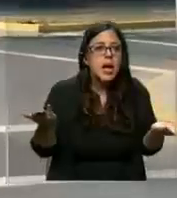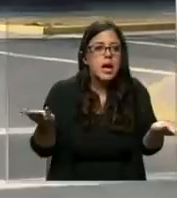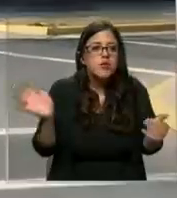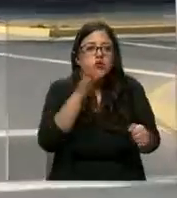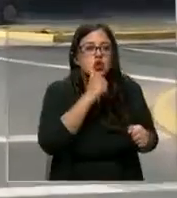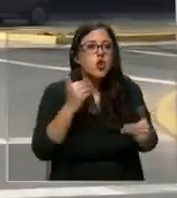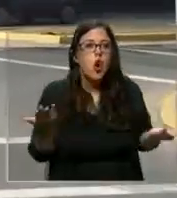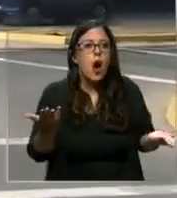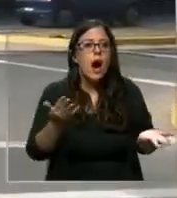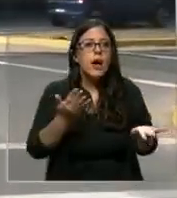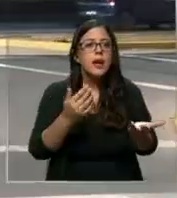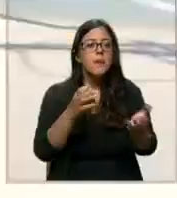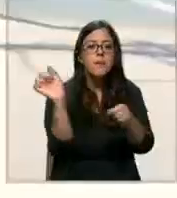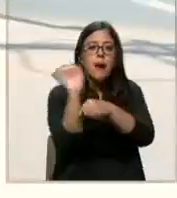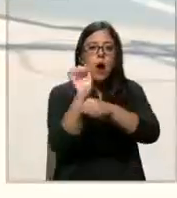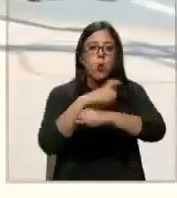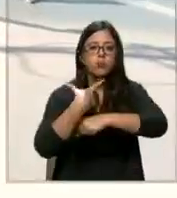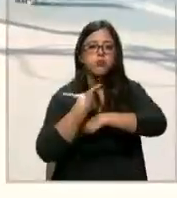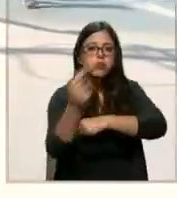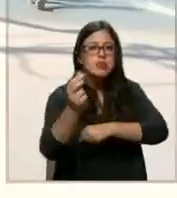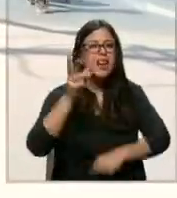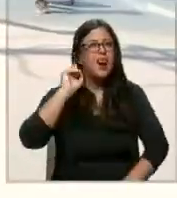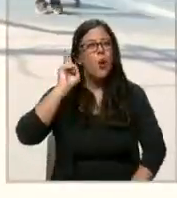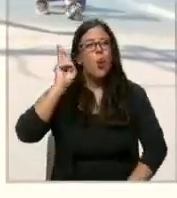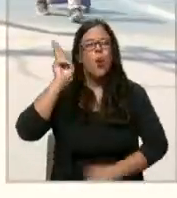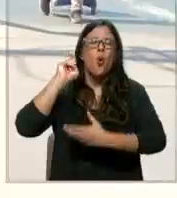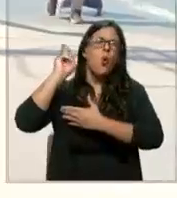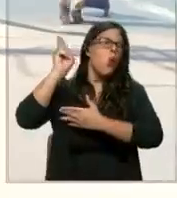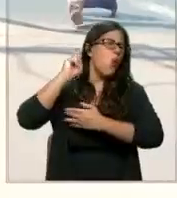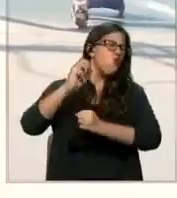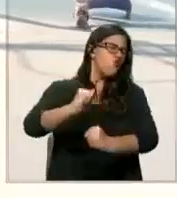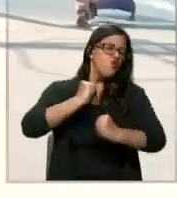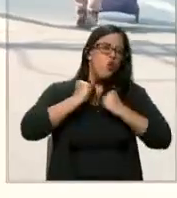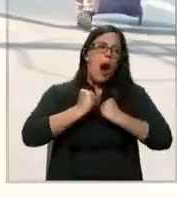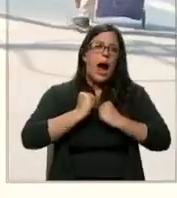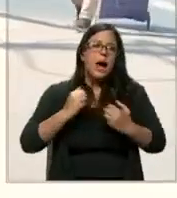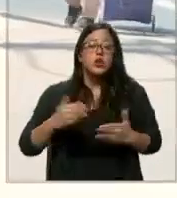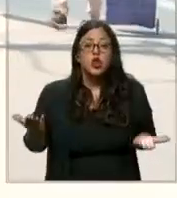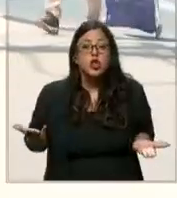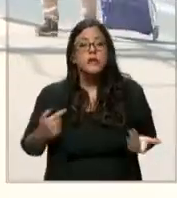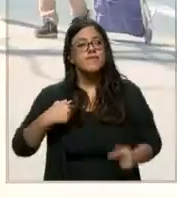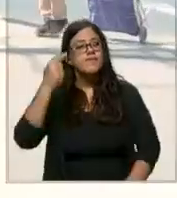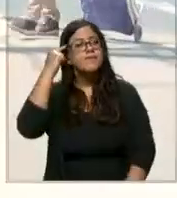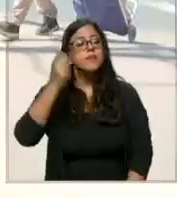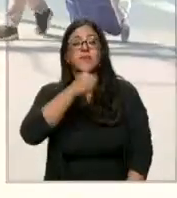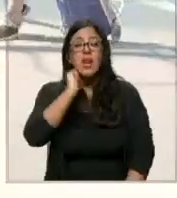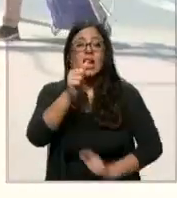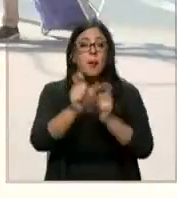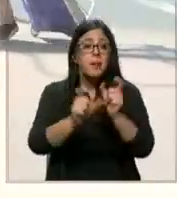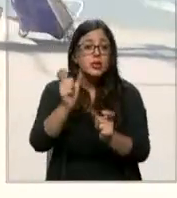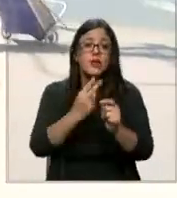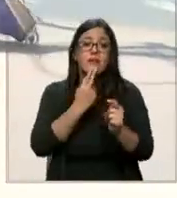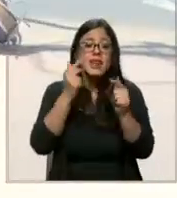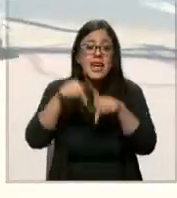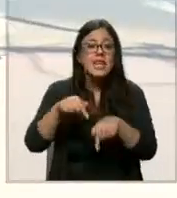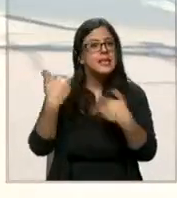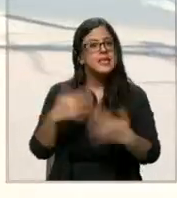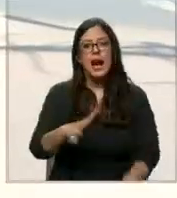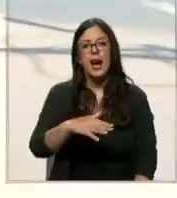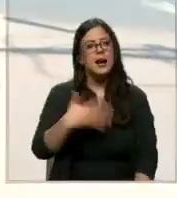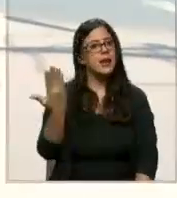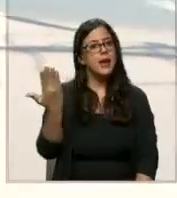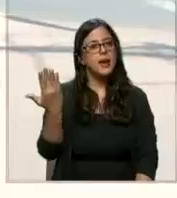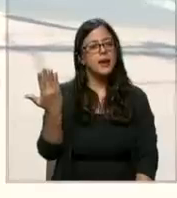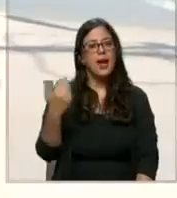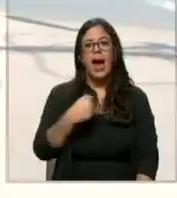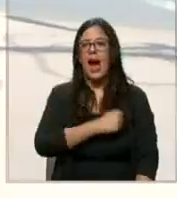andan a alta velocidad y con ese ruido que es estremecedor. Entonces, yo creo que ayer mis vecinos ya se colmaron. Bueno, ya